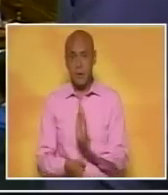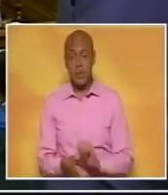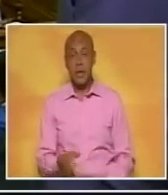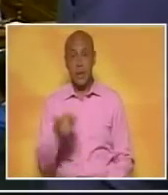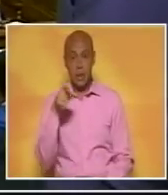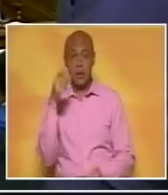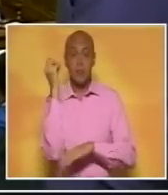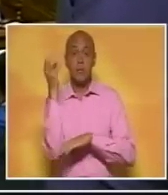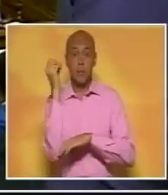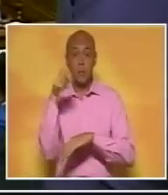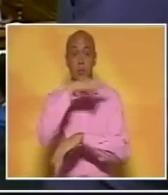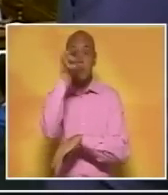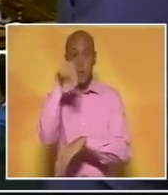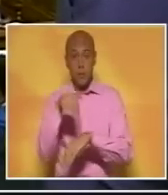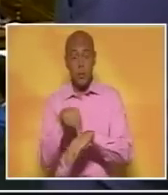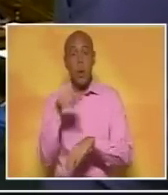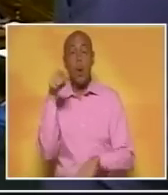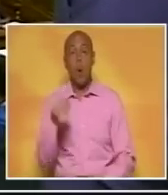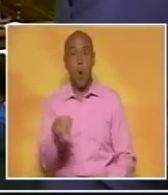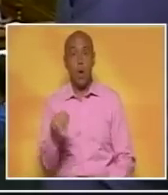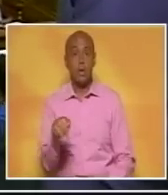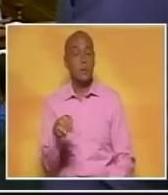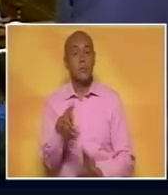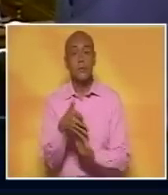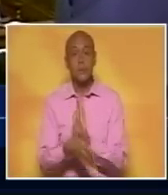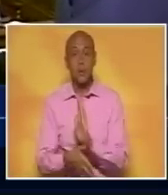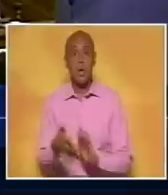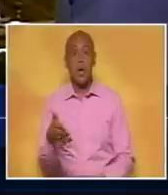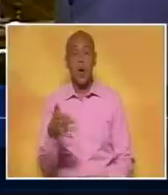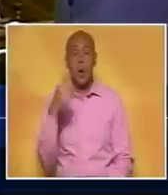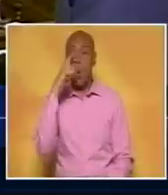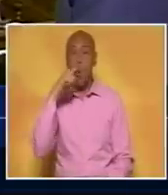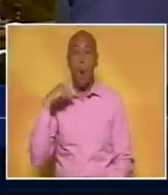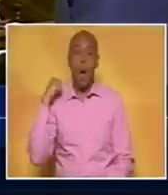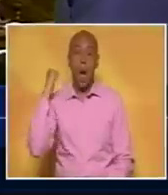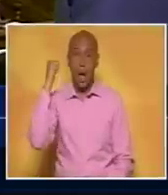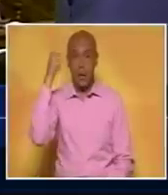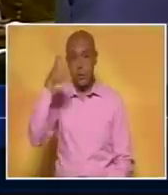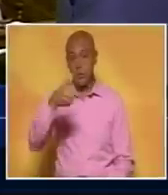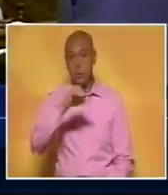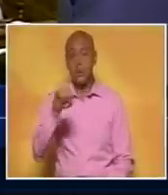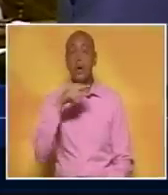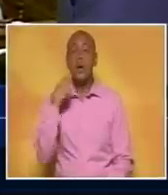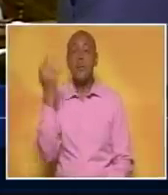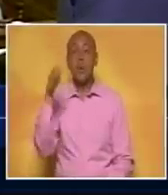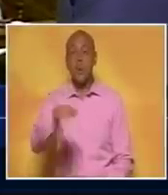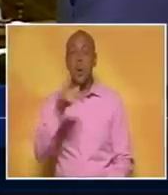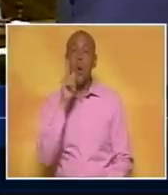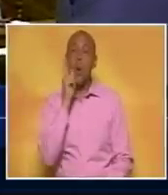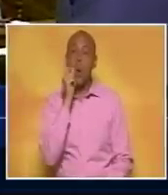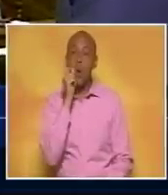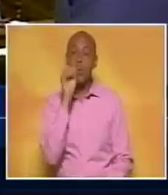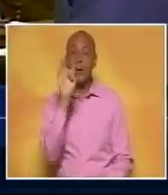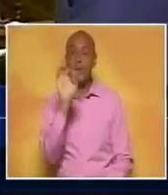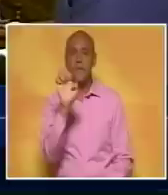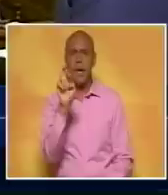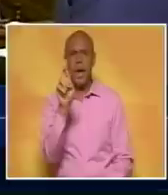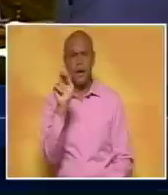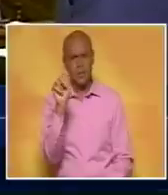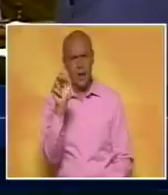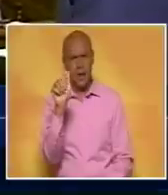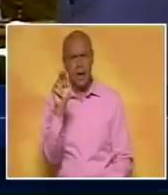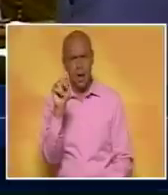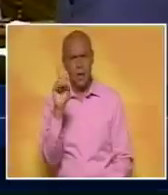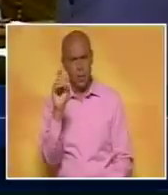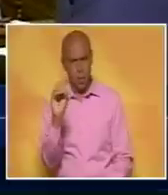justo cuando hoy se está cumpliendo un año de la muerte de Fernando Albán. Precisamente